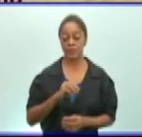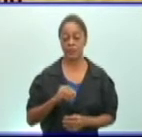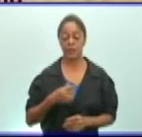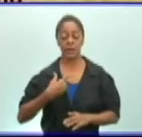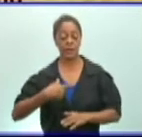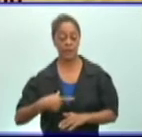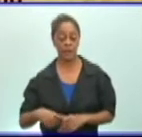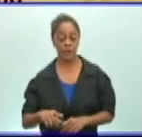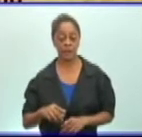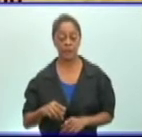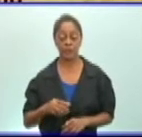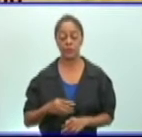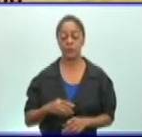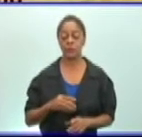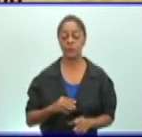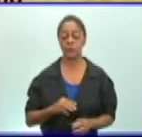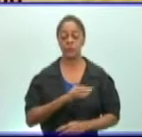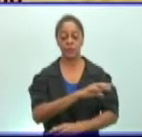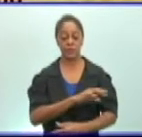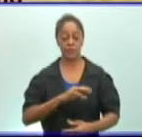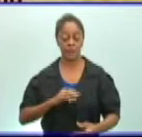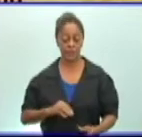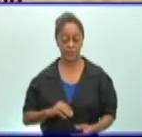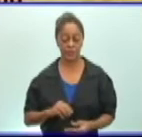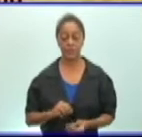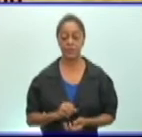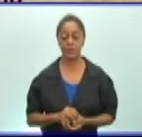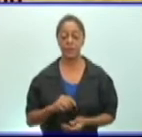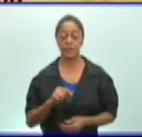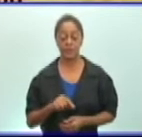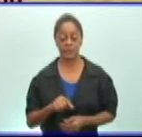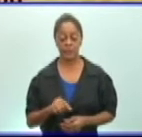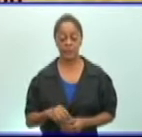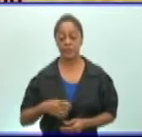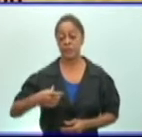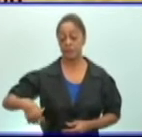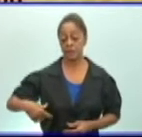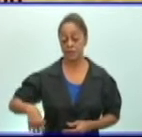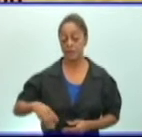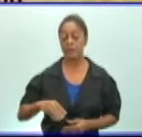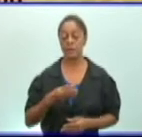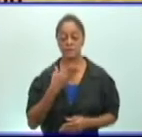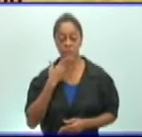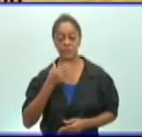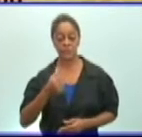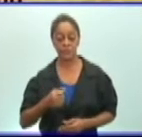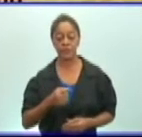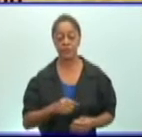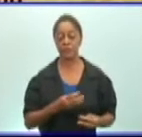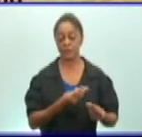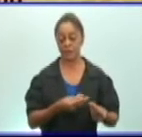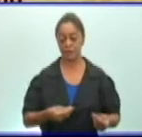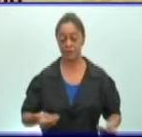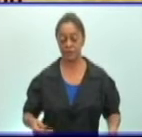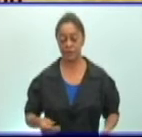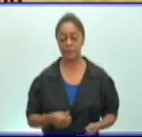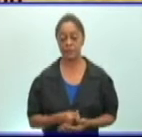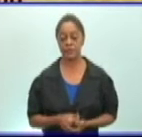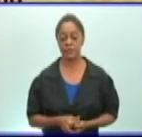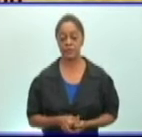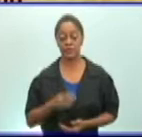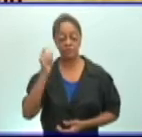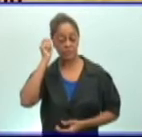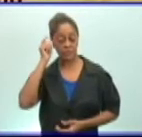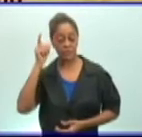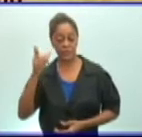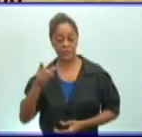diferentes animales que voy a tener como parte de la ganadería. Este estiércol va a servir de abono para las tierras. Y esta idea